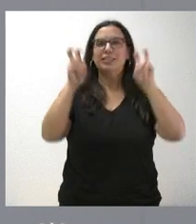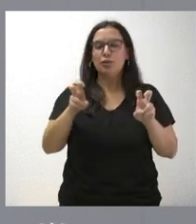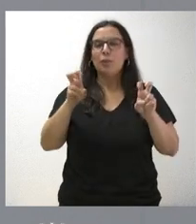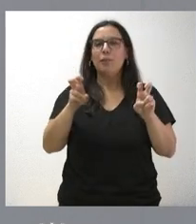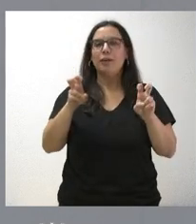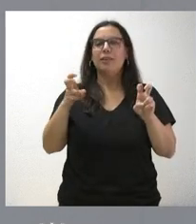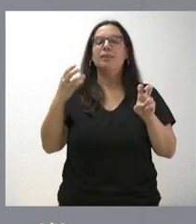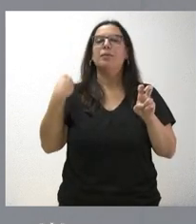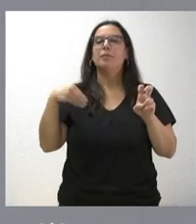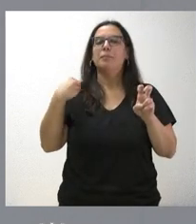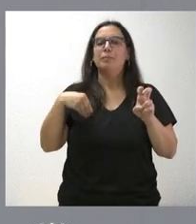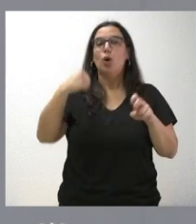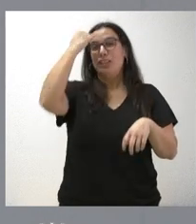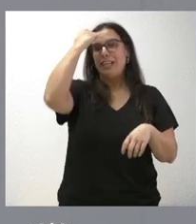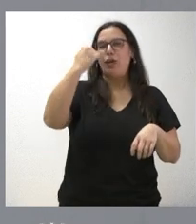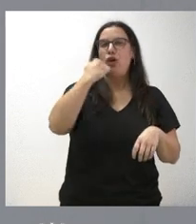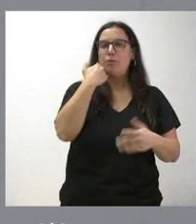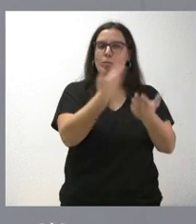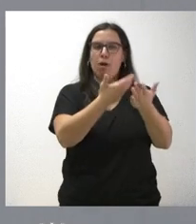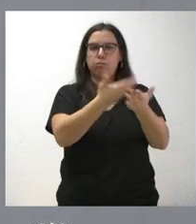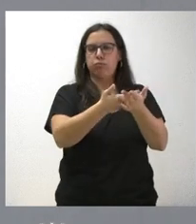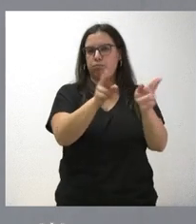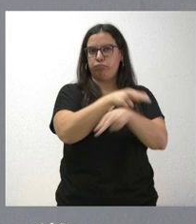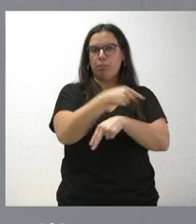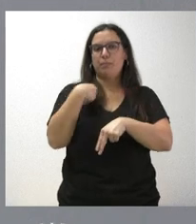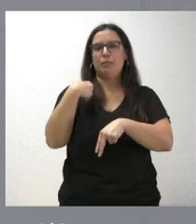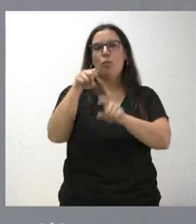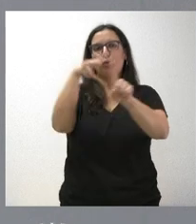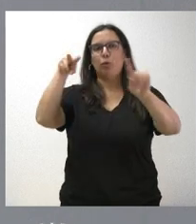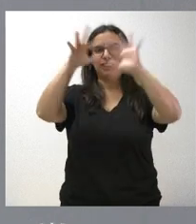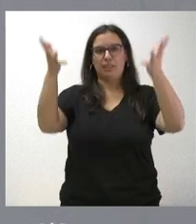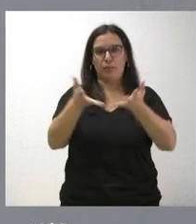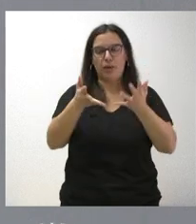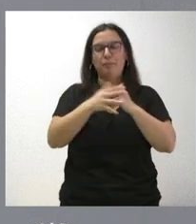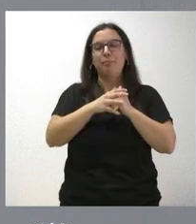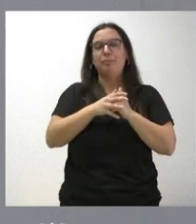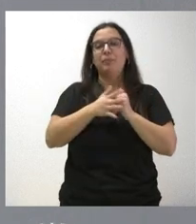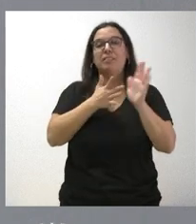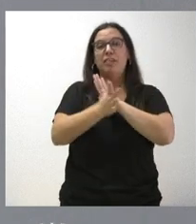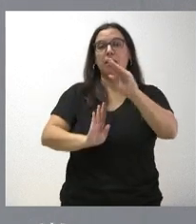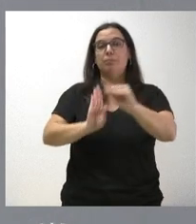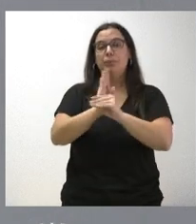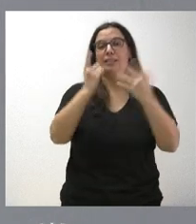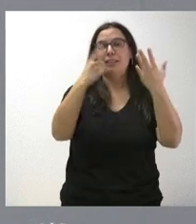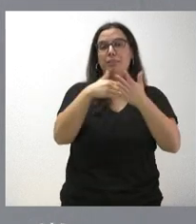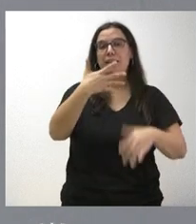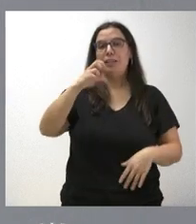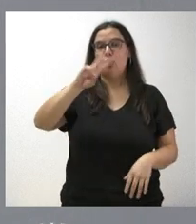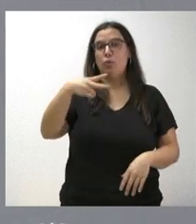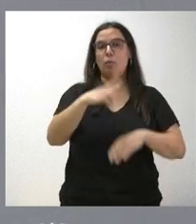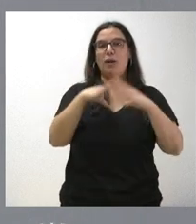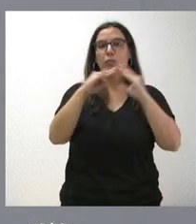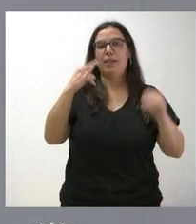deslegitimación del terrorismo desde una perspectiva internacional a estos efectos se otorga una subvención de 6500 a la universidad de